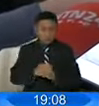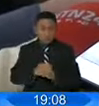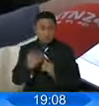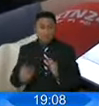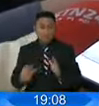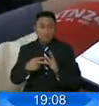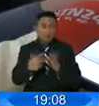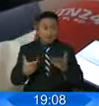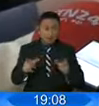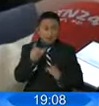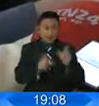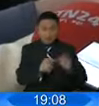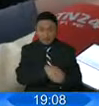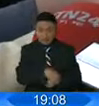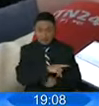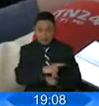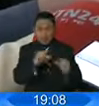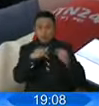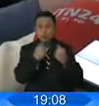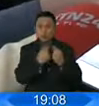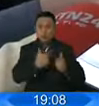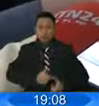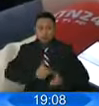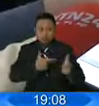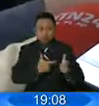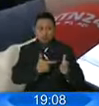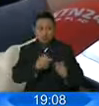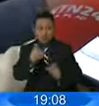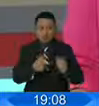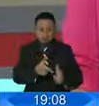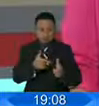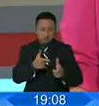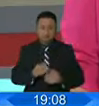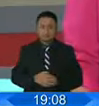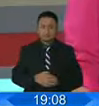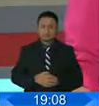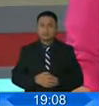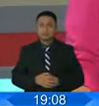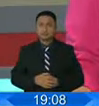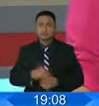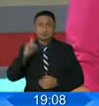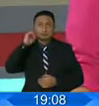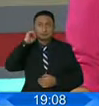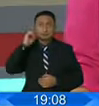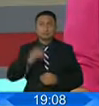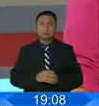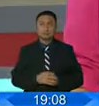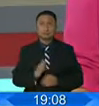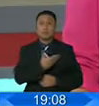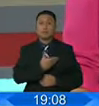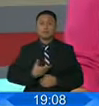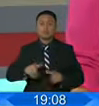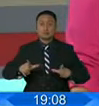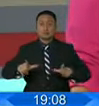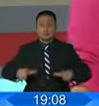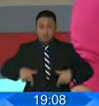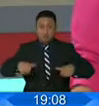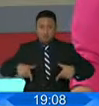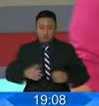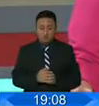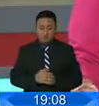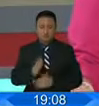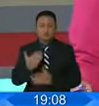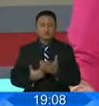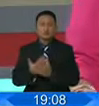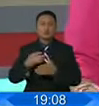cuerpos, tendremos un grupo civil armado reprimiendo a civiles. Y atención, el presidente de la República, Lenín Moreno, designó a